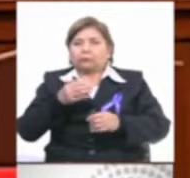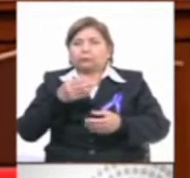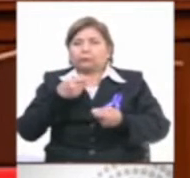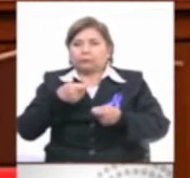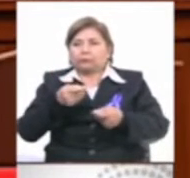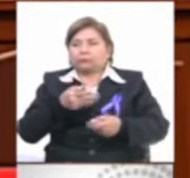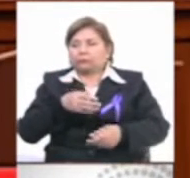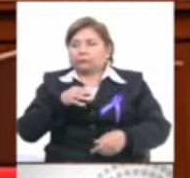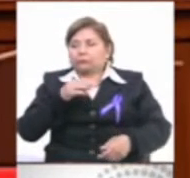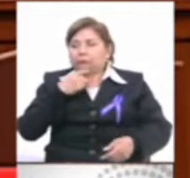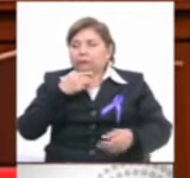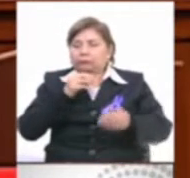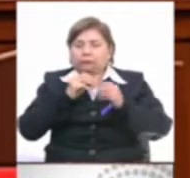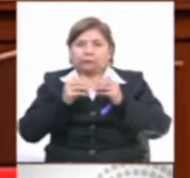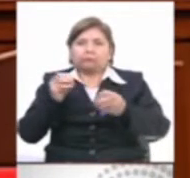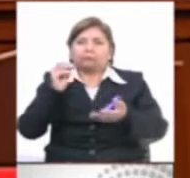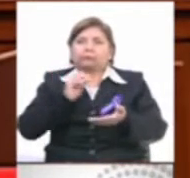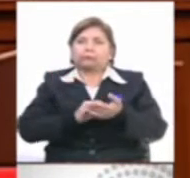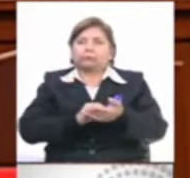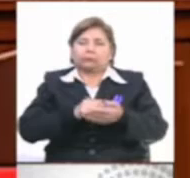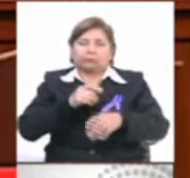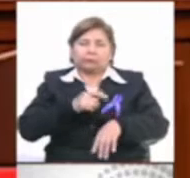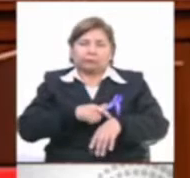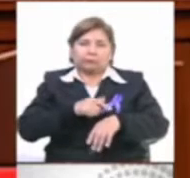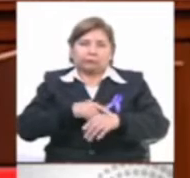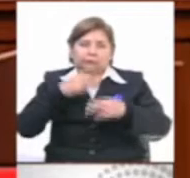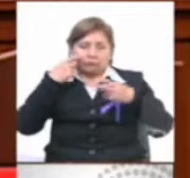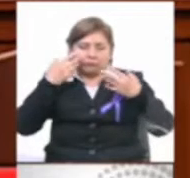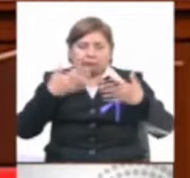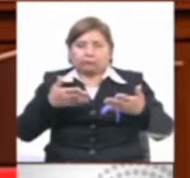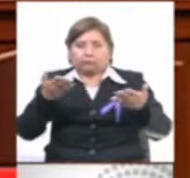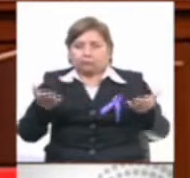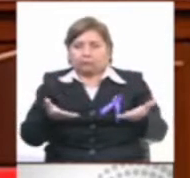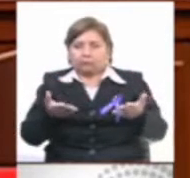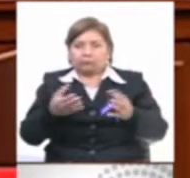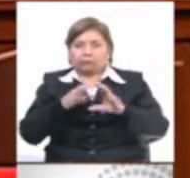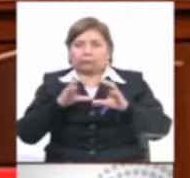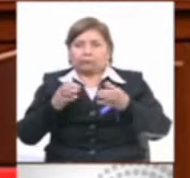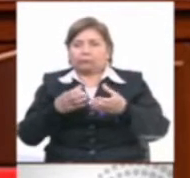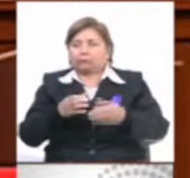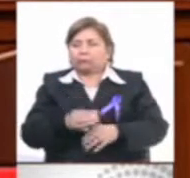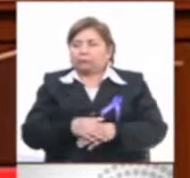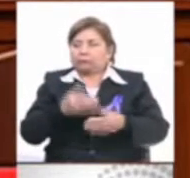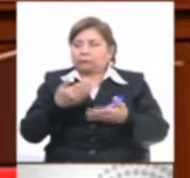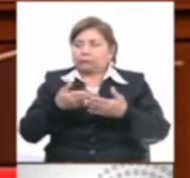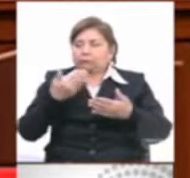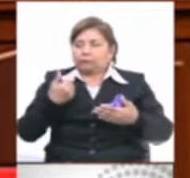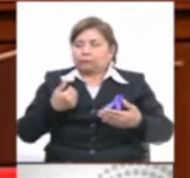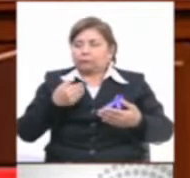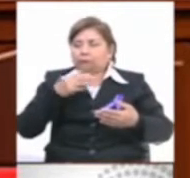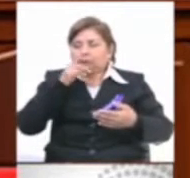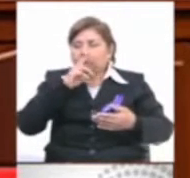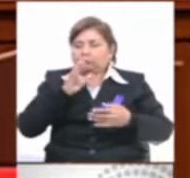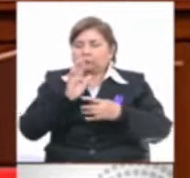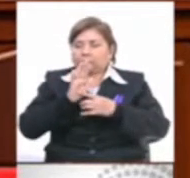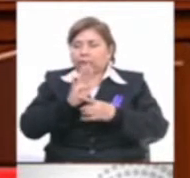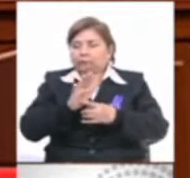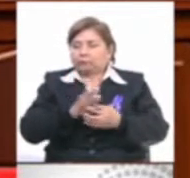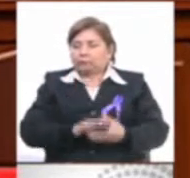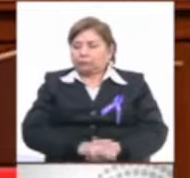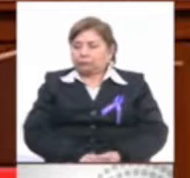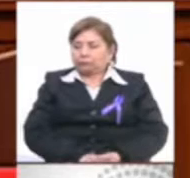mando y ratificados durante la investidura de este gabinete ante la honorable